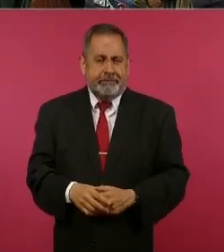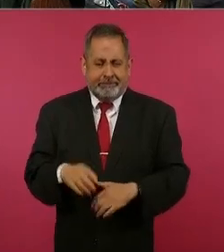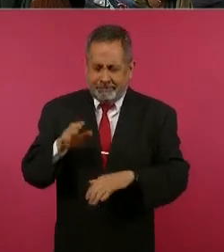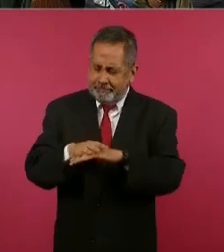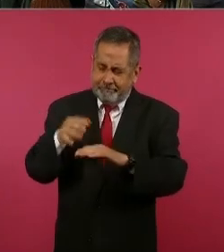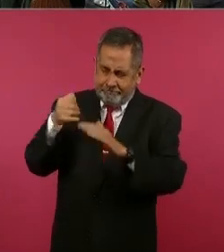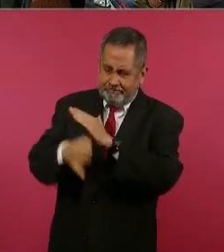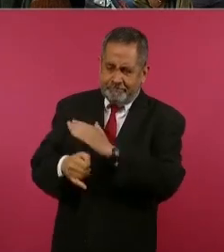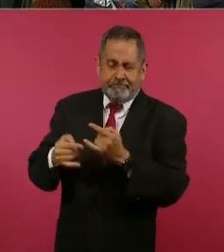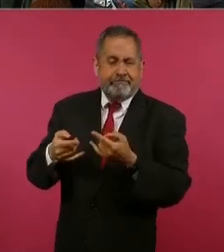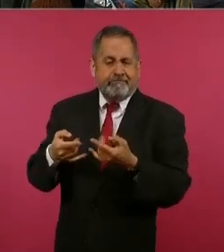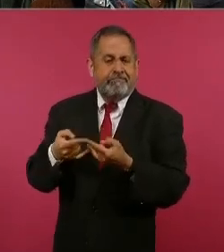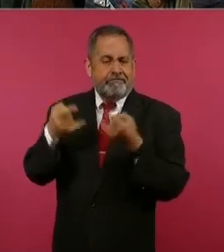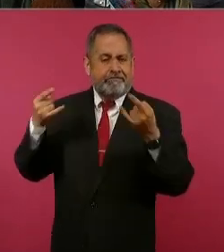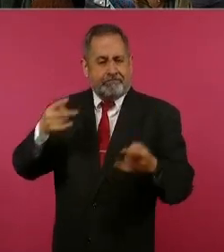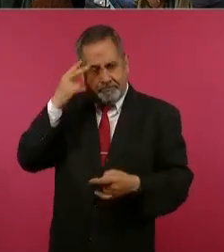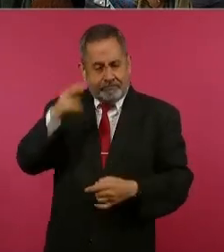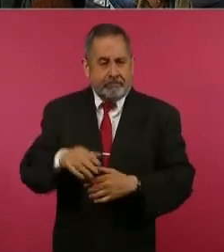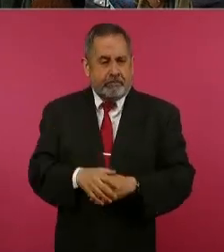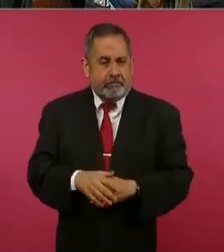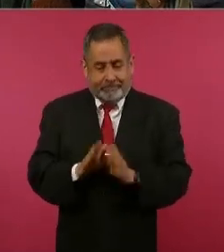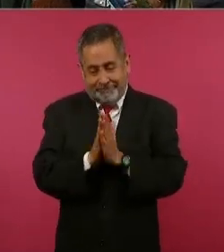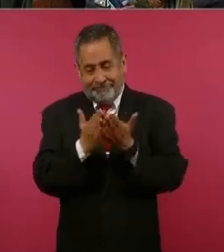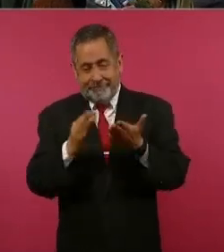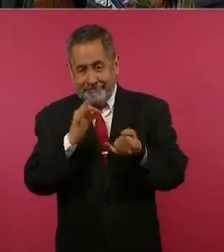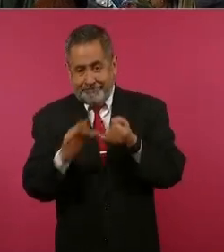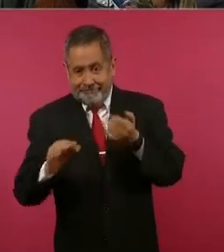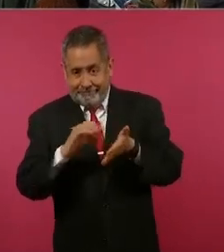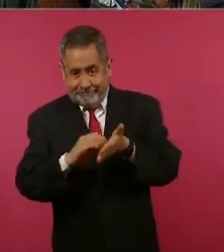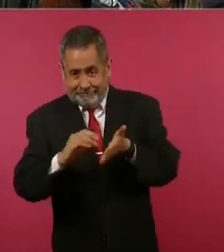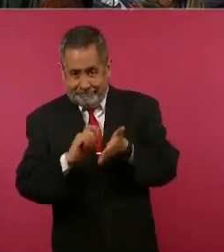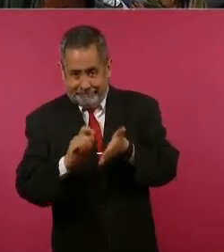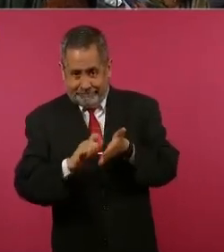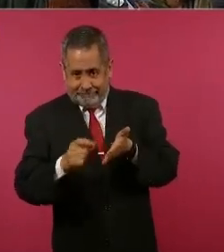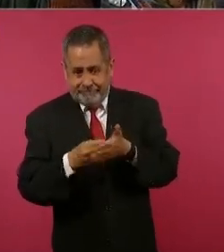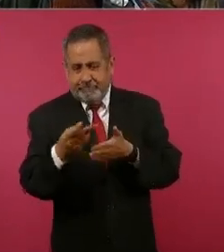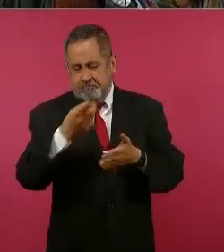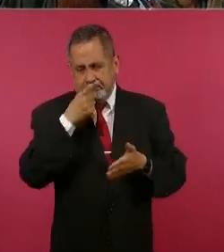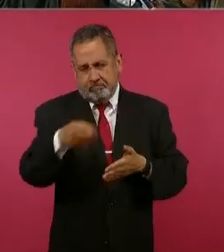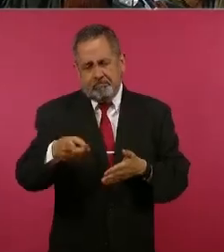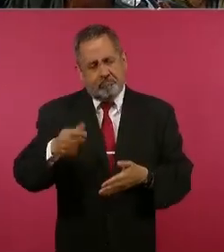profundo. Bueno, en el último libro lo digo.